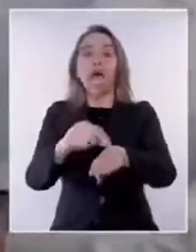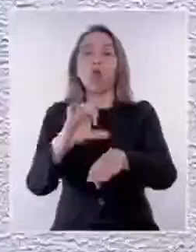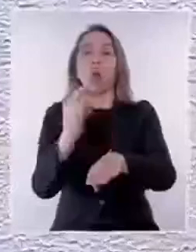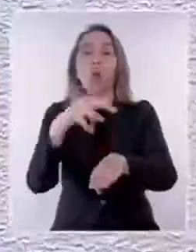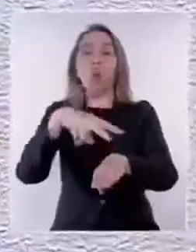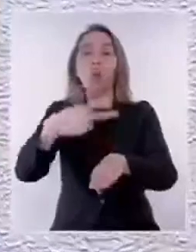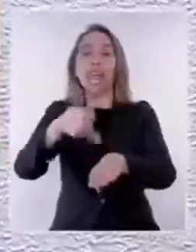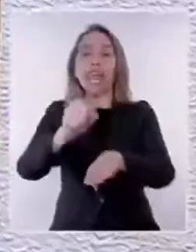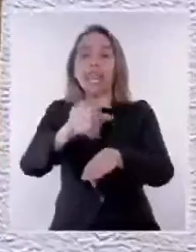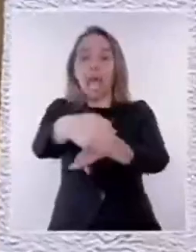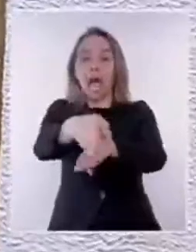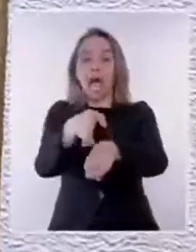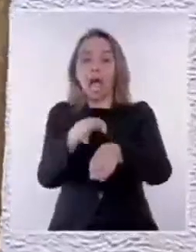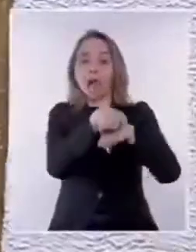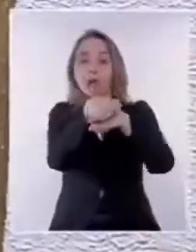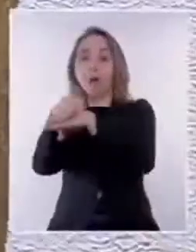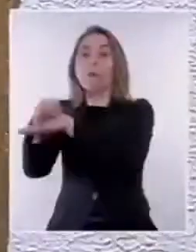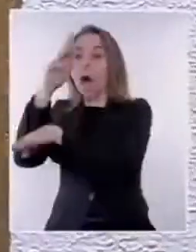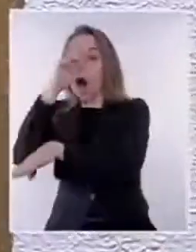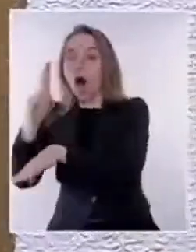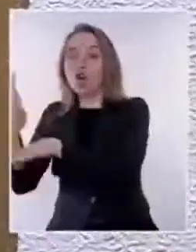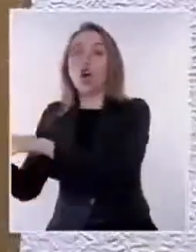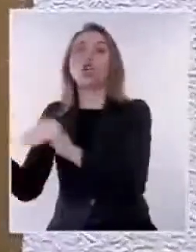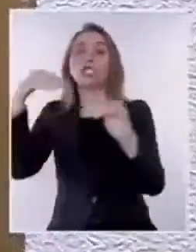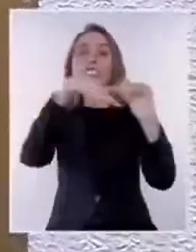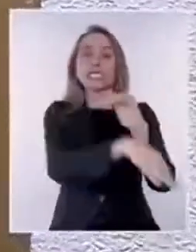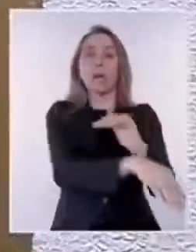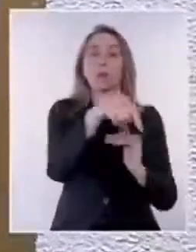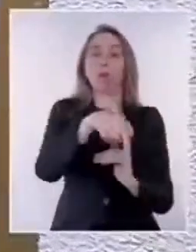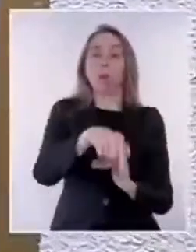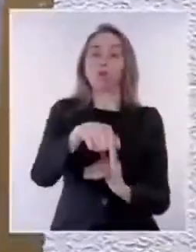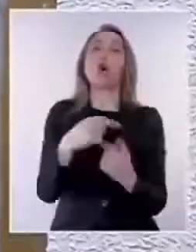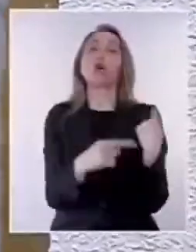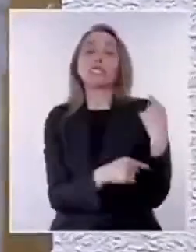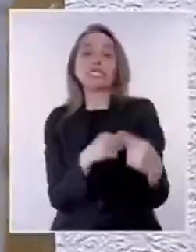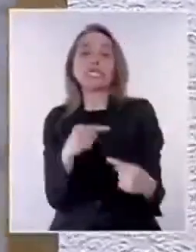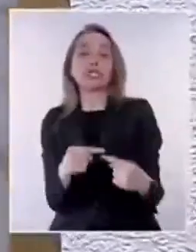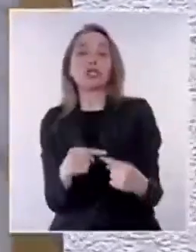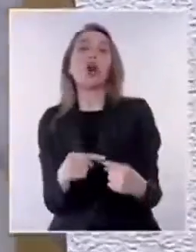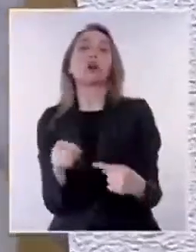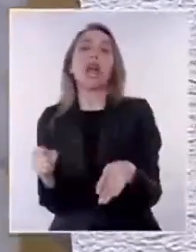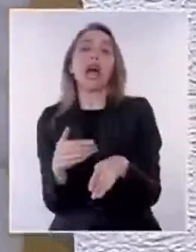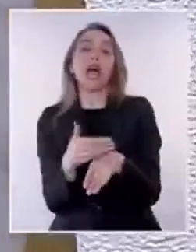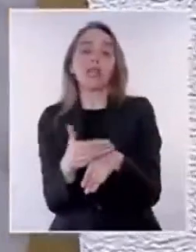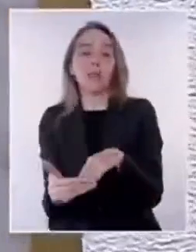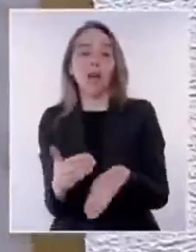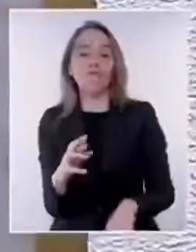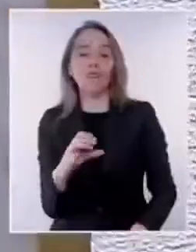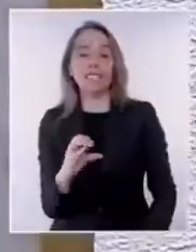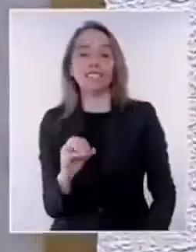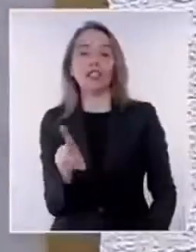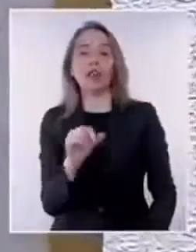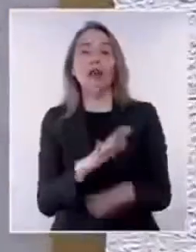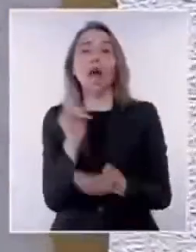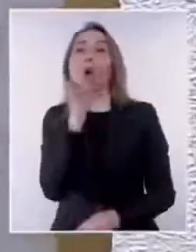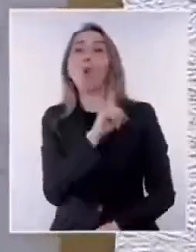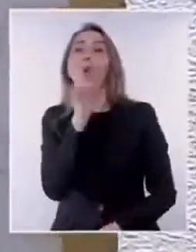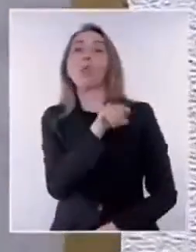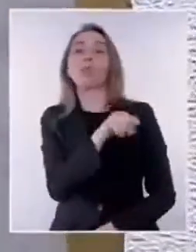aquí. Este, la historia, y por eso que llegó tarde, Francisco Sánchez. Sí, es un poco ingrato.